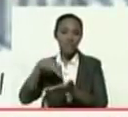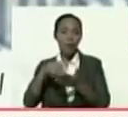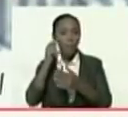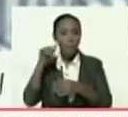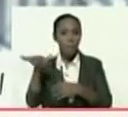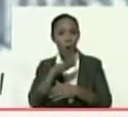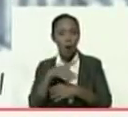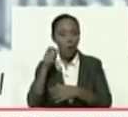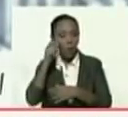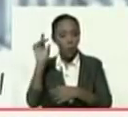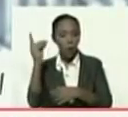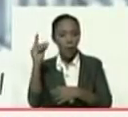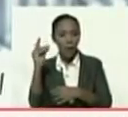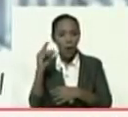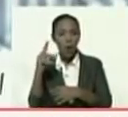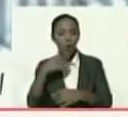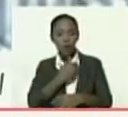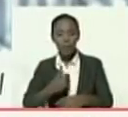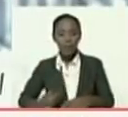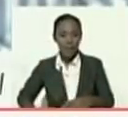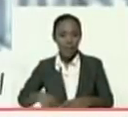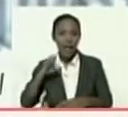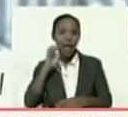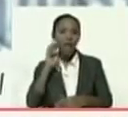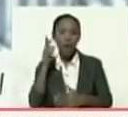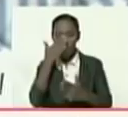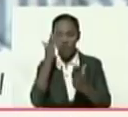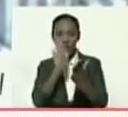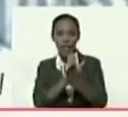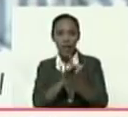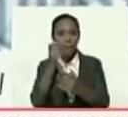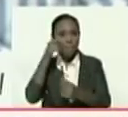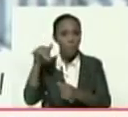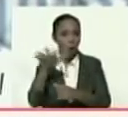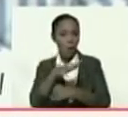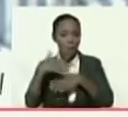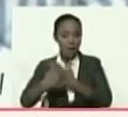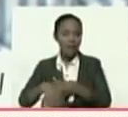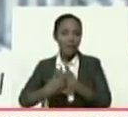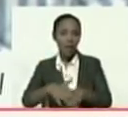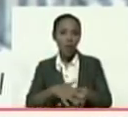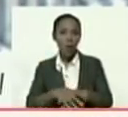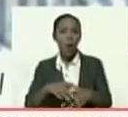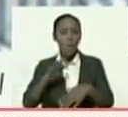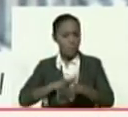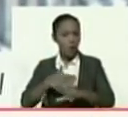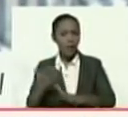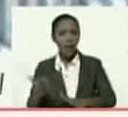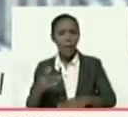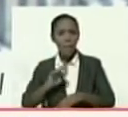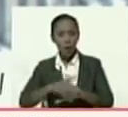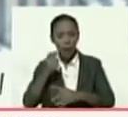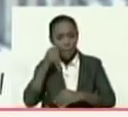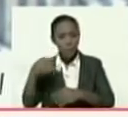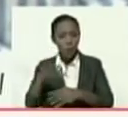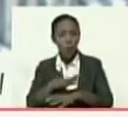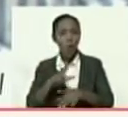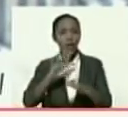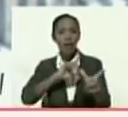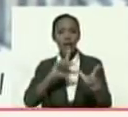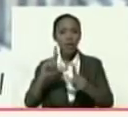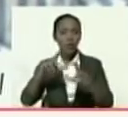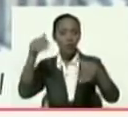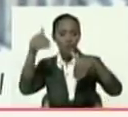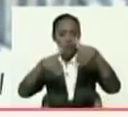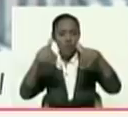más fuerza, con su presidente Evo al frente y con el pueblo marchando. ¿Por qué? Porque ahí el pueblo votó, el